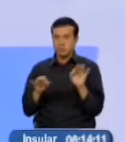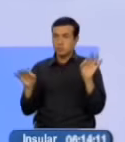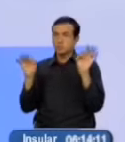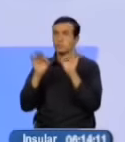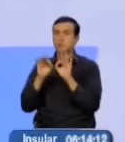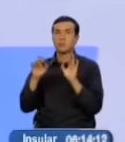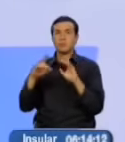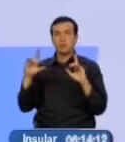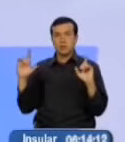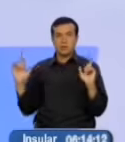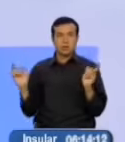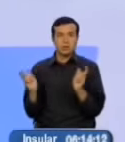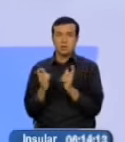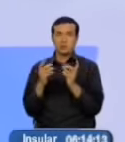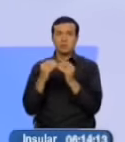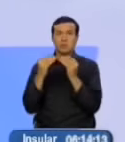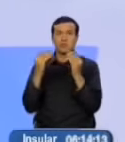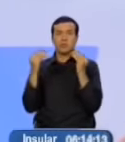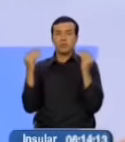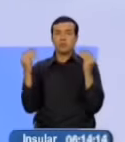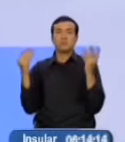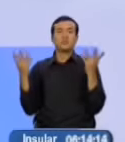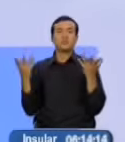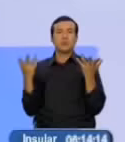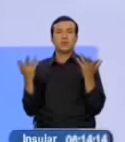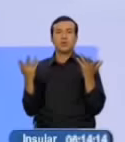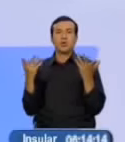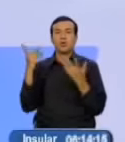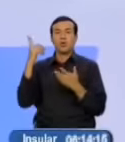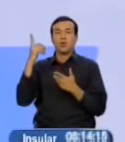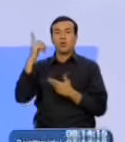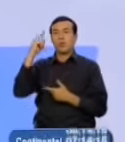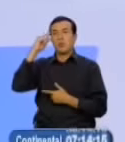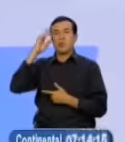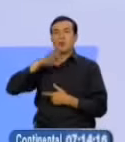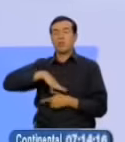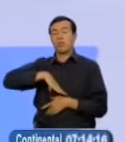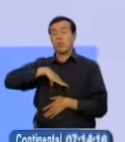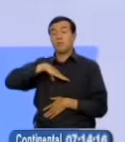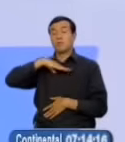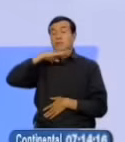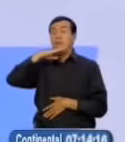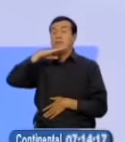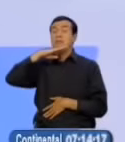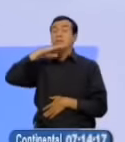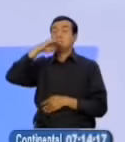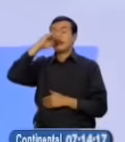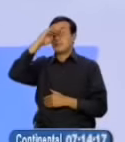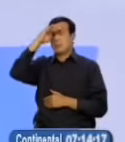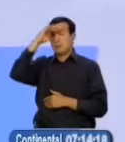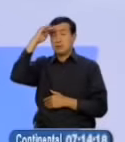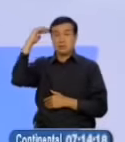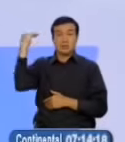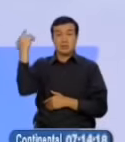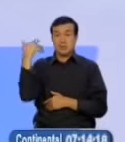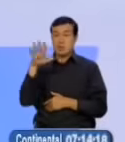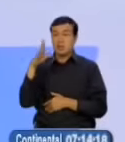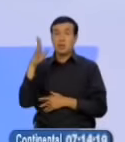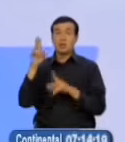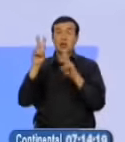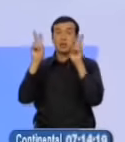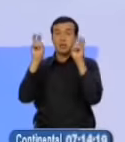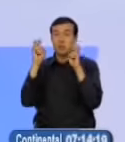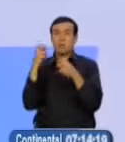simplificar la gran asfixia que hoy el Estado pone sobre la iniciativa privada. Yo creo que es una de las principales